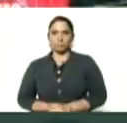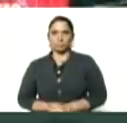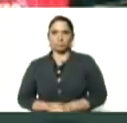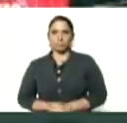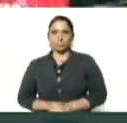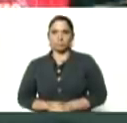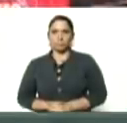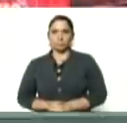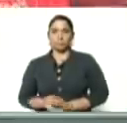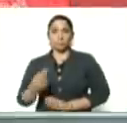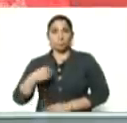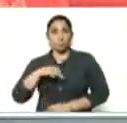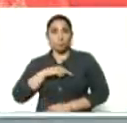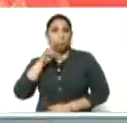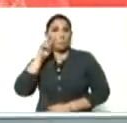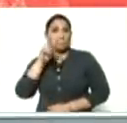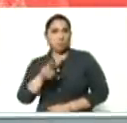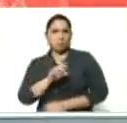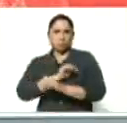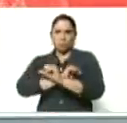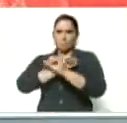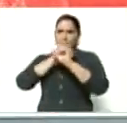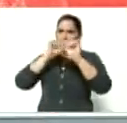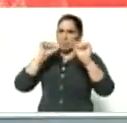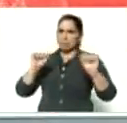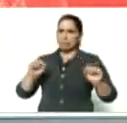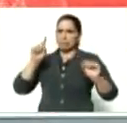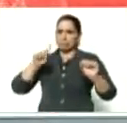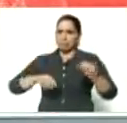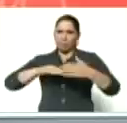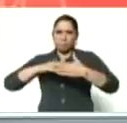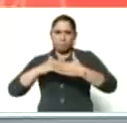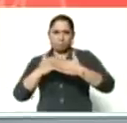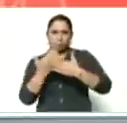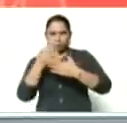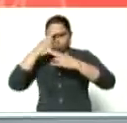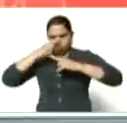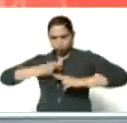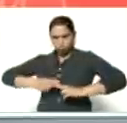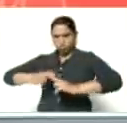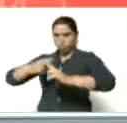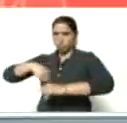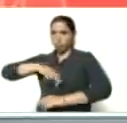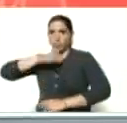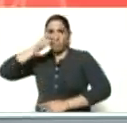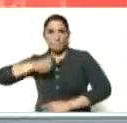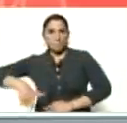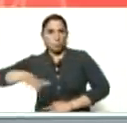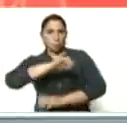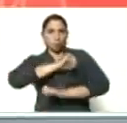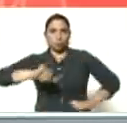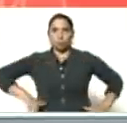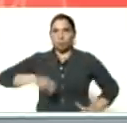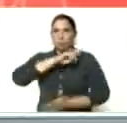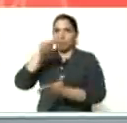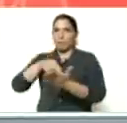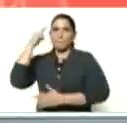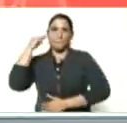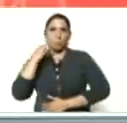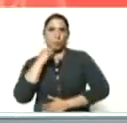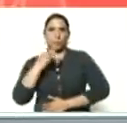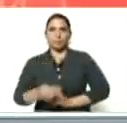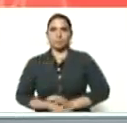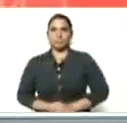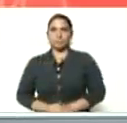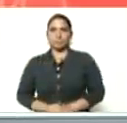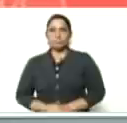Estuvimos viendo, bueno, desde temprano, desde el amanecer, el homenaje de nuestro pueblo y de nuestra Fuerza Armada Nacional Bolivariana